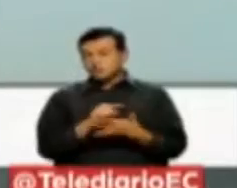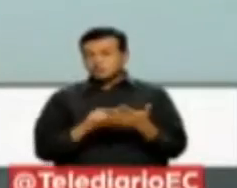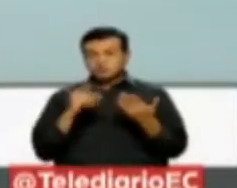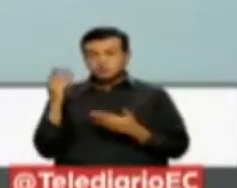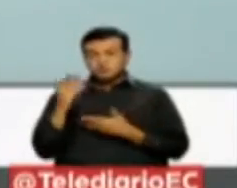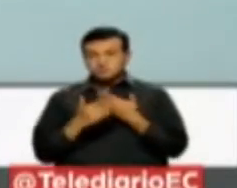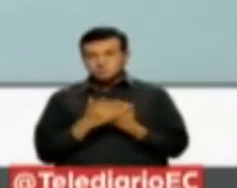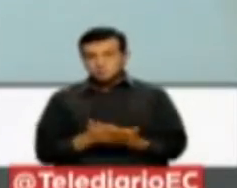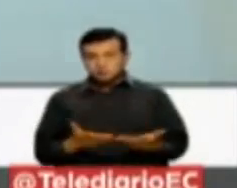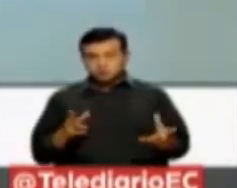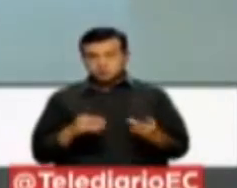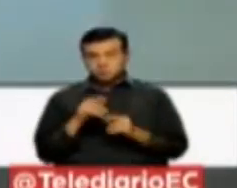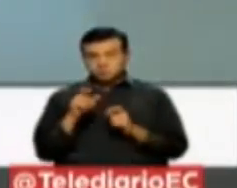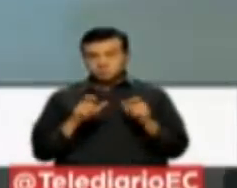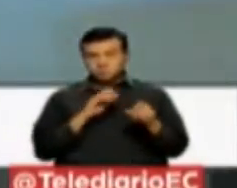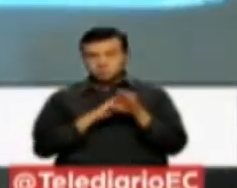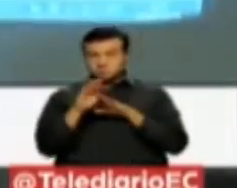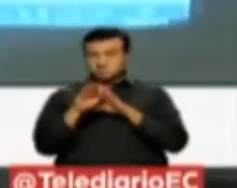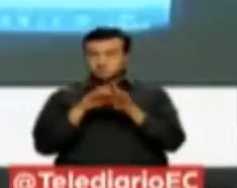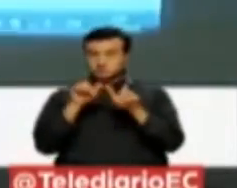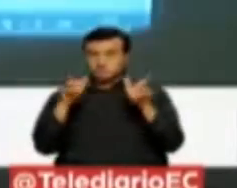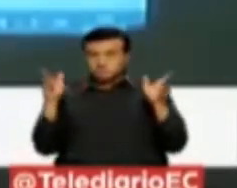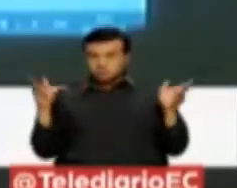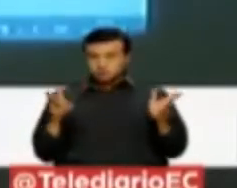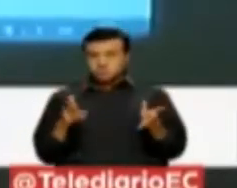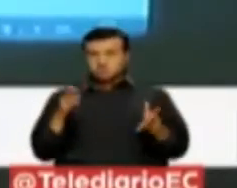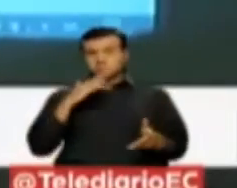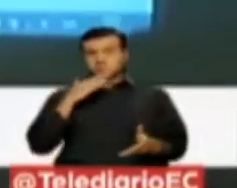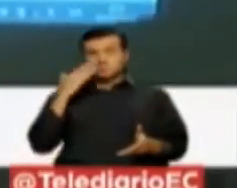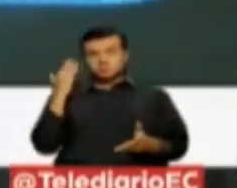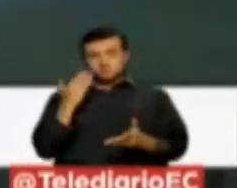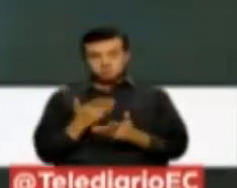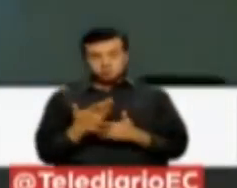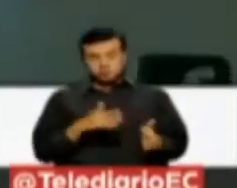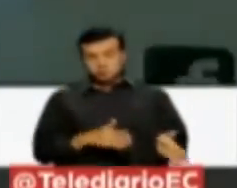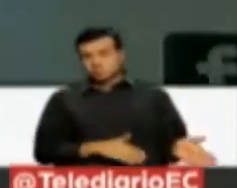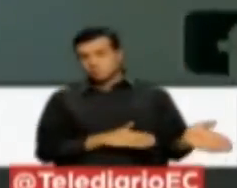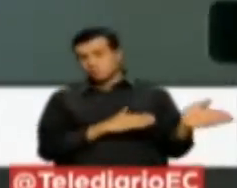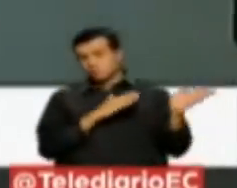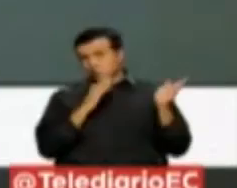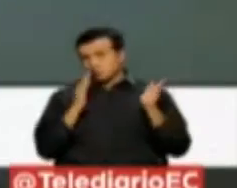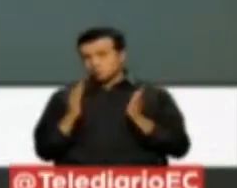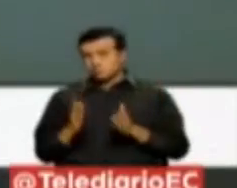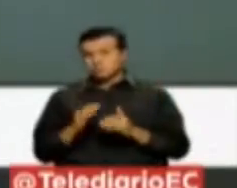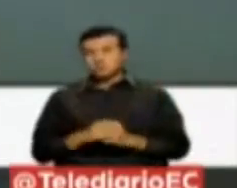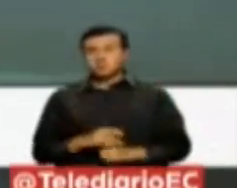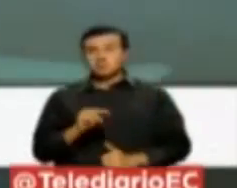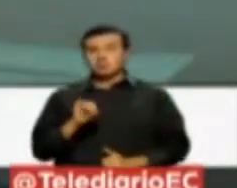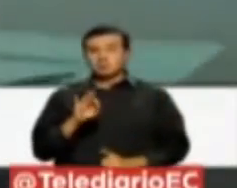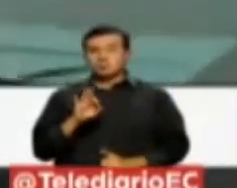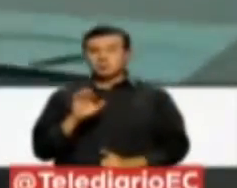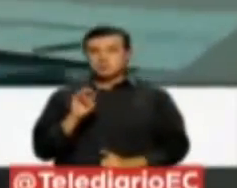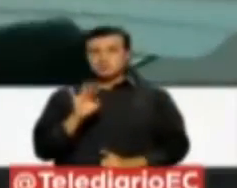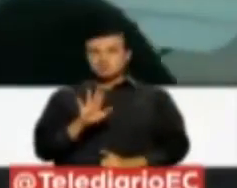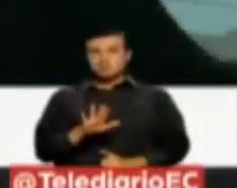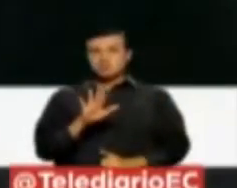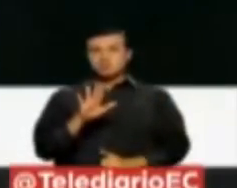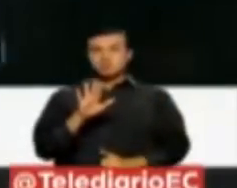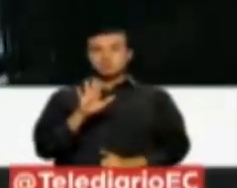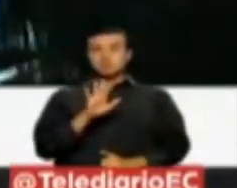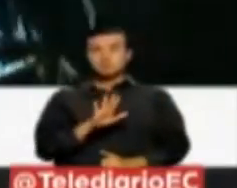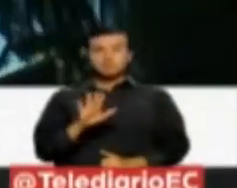así que están todos cordialmente invitados. Muy bien, gracias, Michelle. Voy a pasar acá con Milton Fonseca,